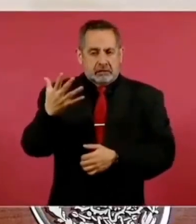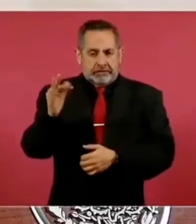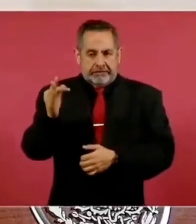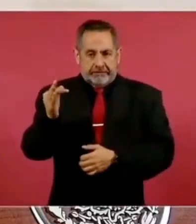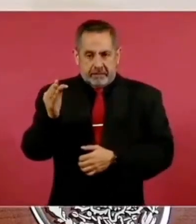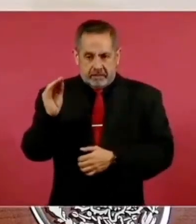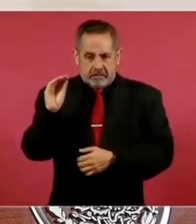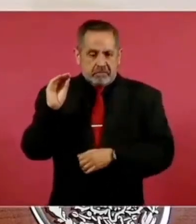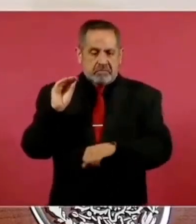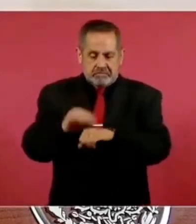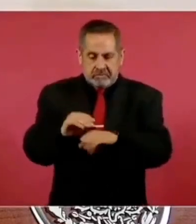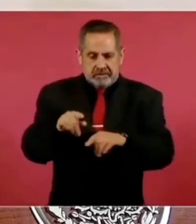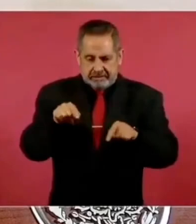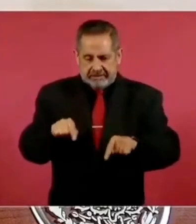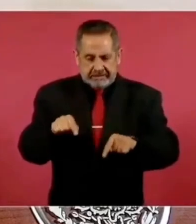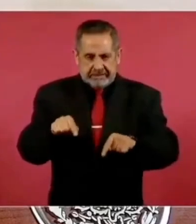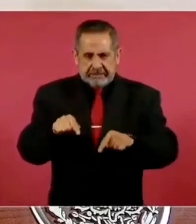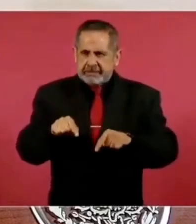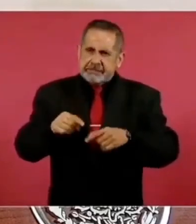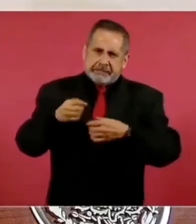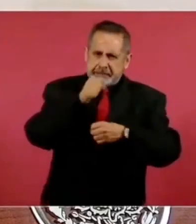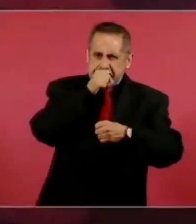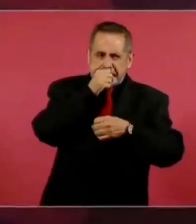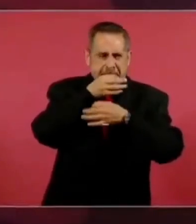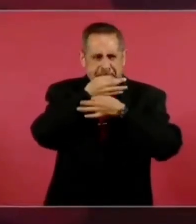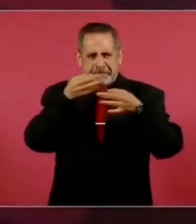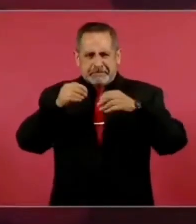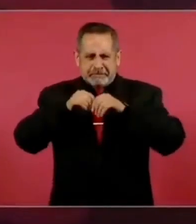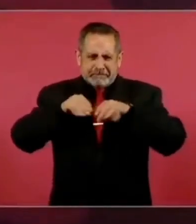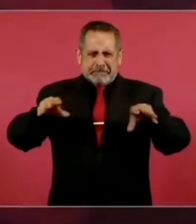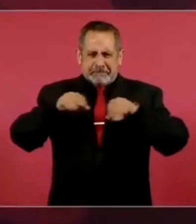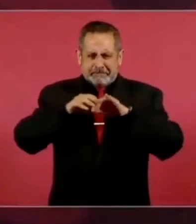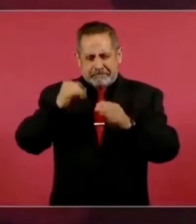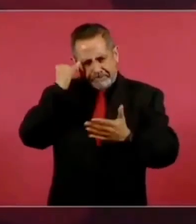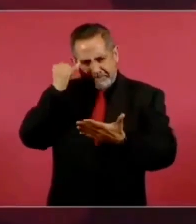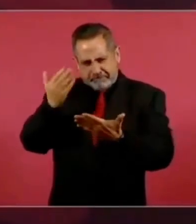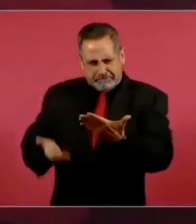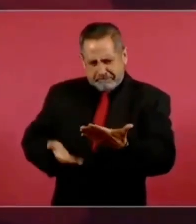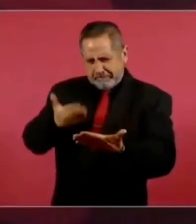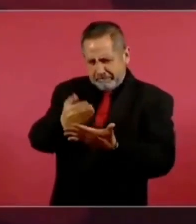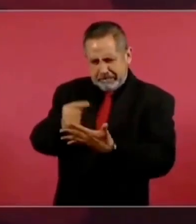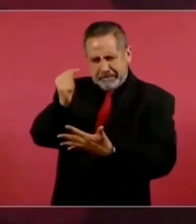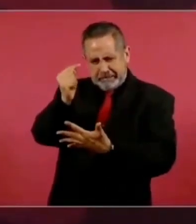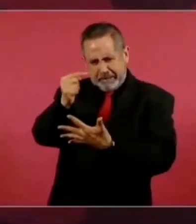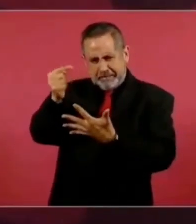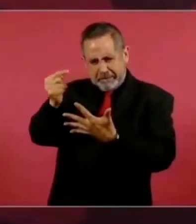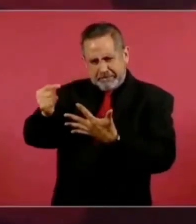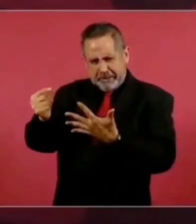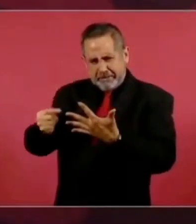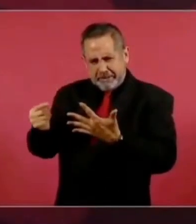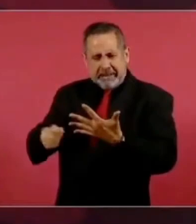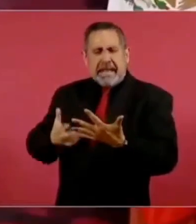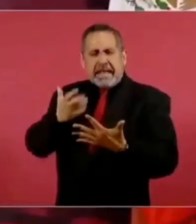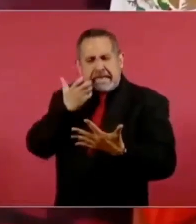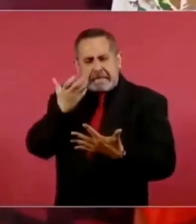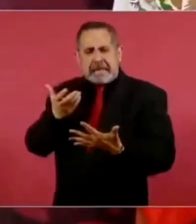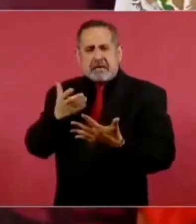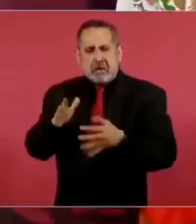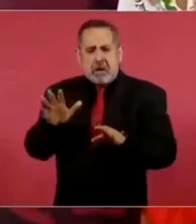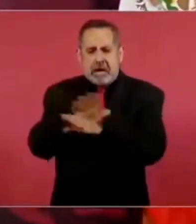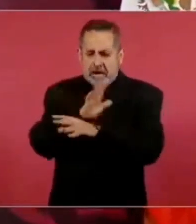acto donde vamos a dar a conocer todas las iniciativas de reforma para